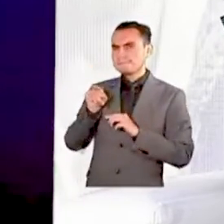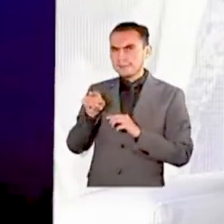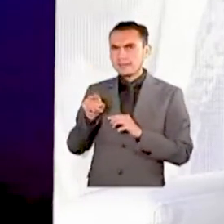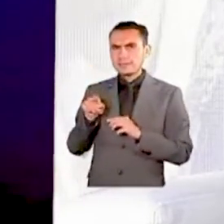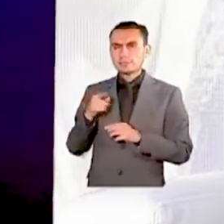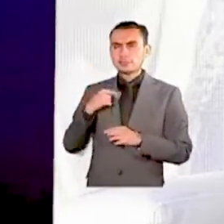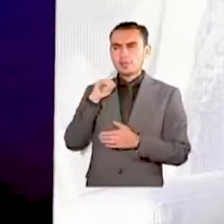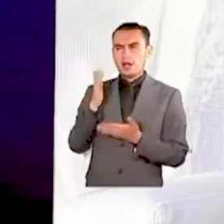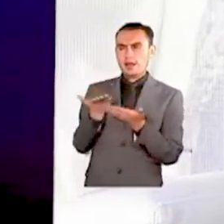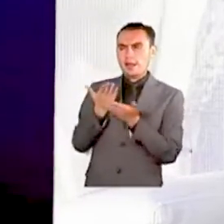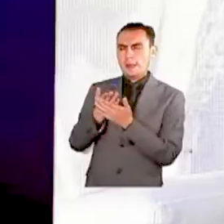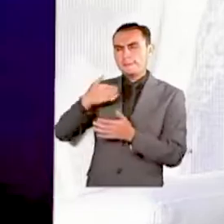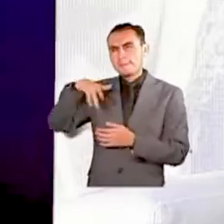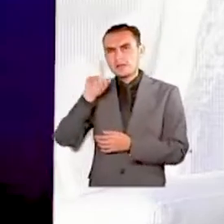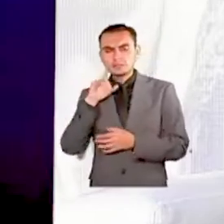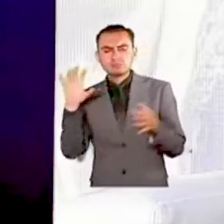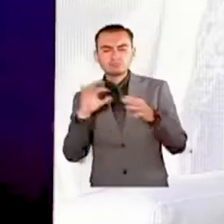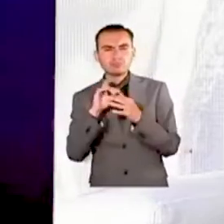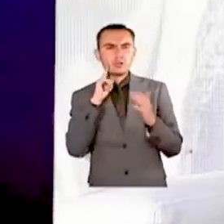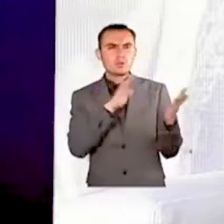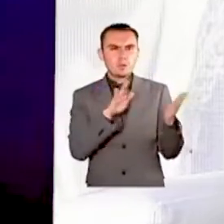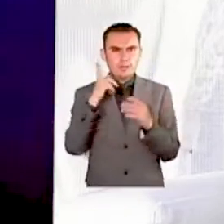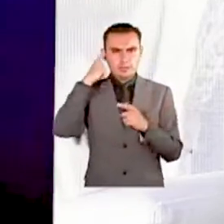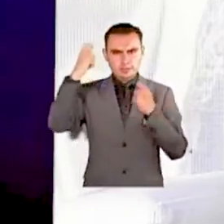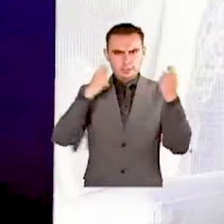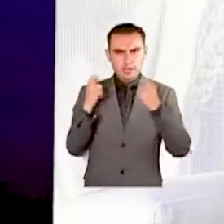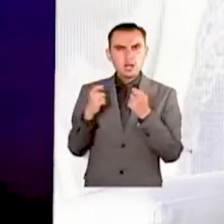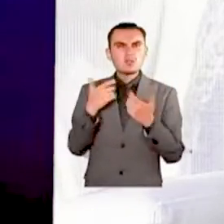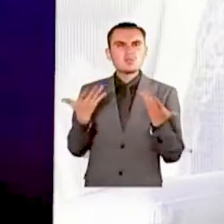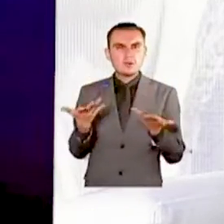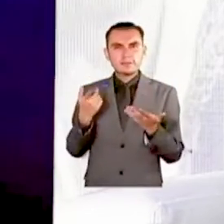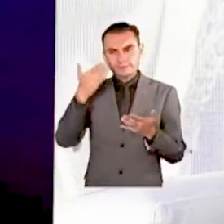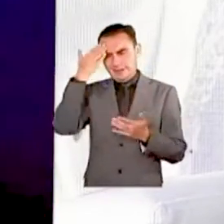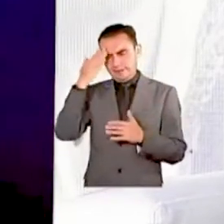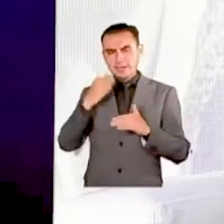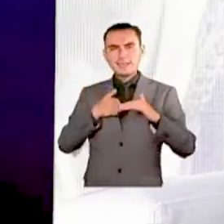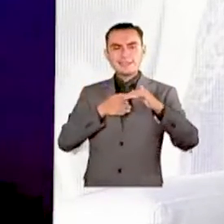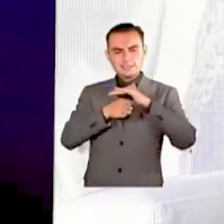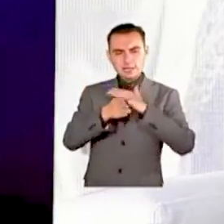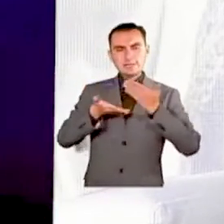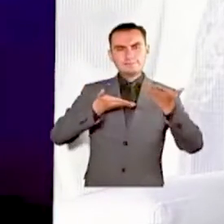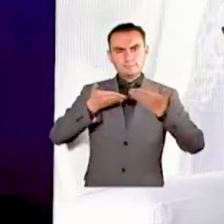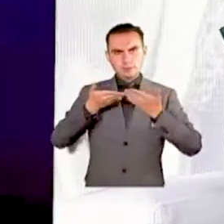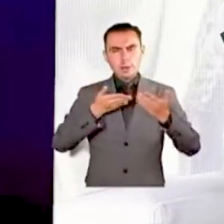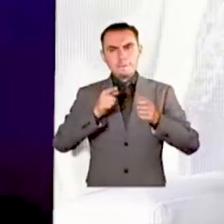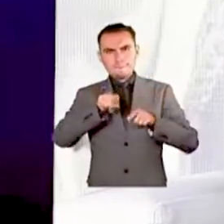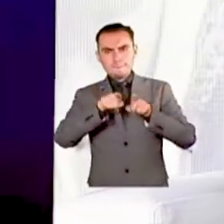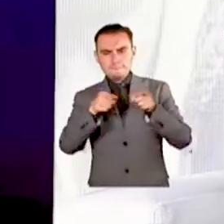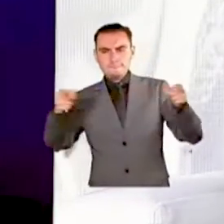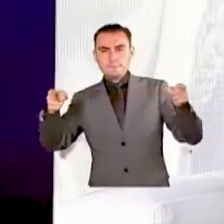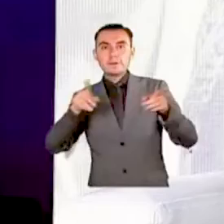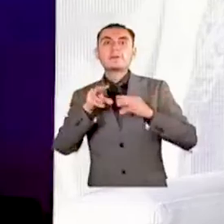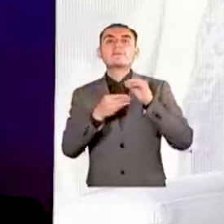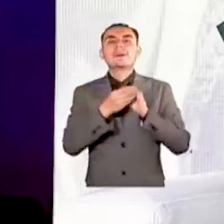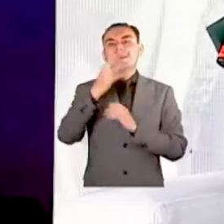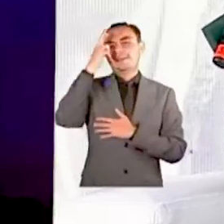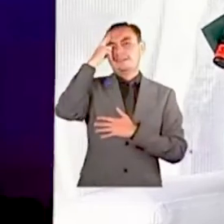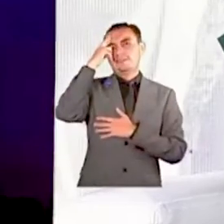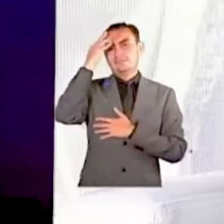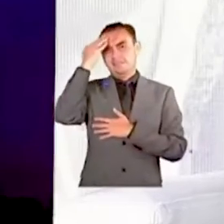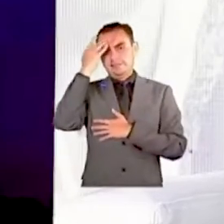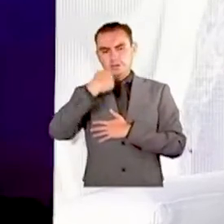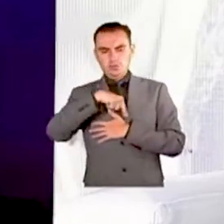principales apuestas del plan estratégico es incrementar el acceso a nuestros servicios y lograr el reconocimiento de